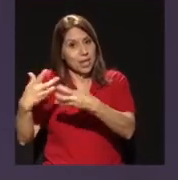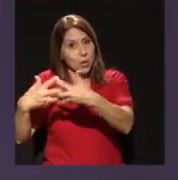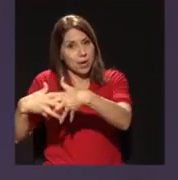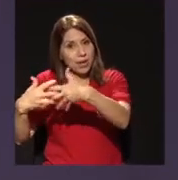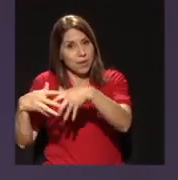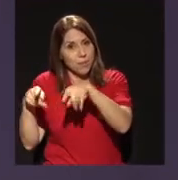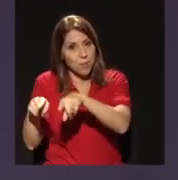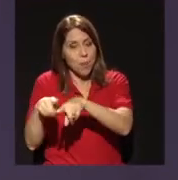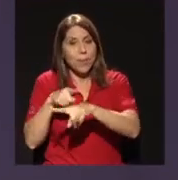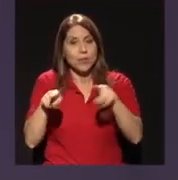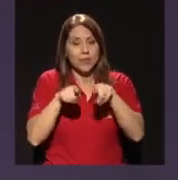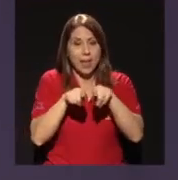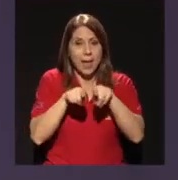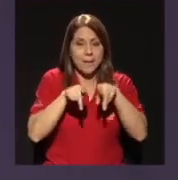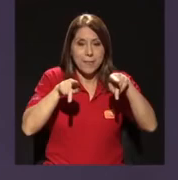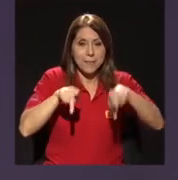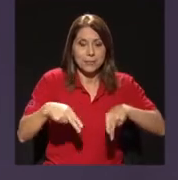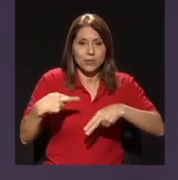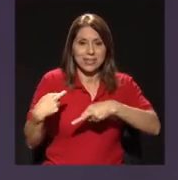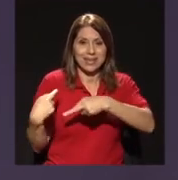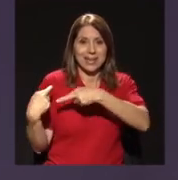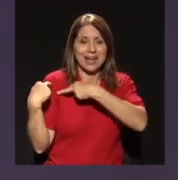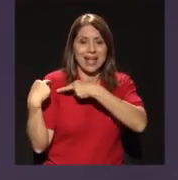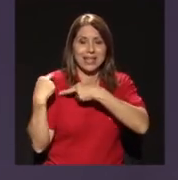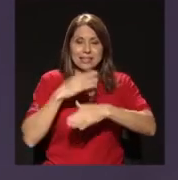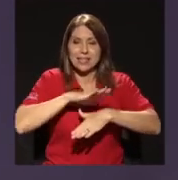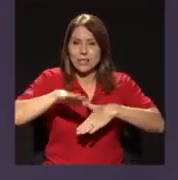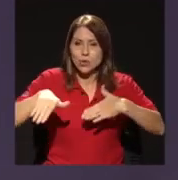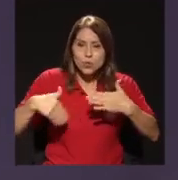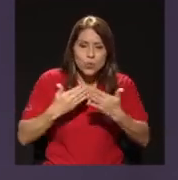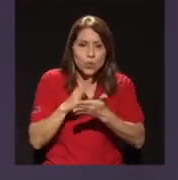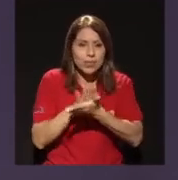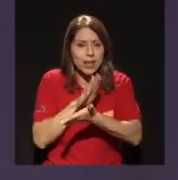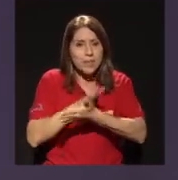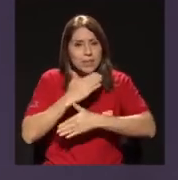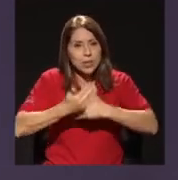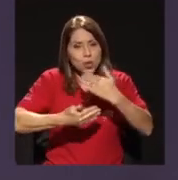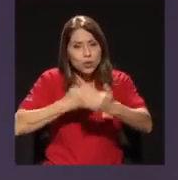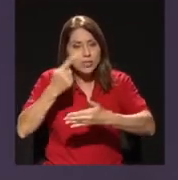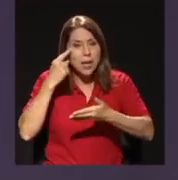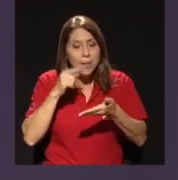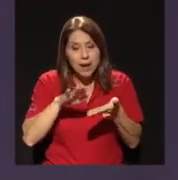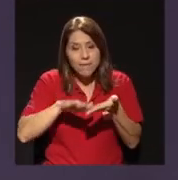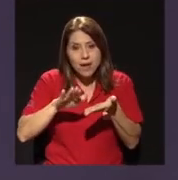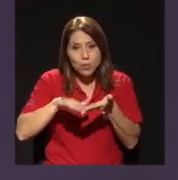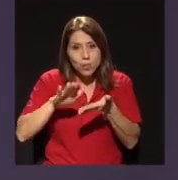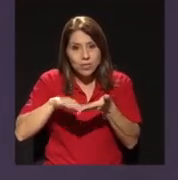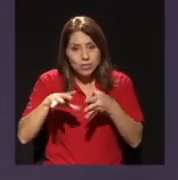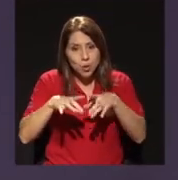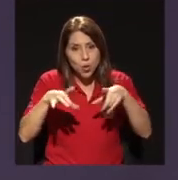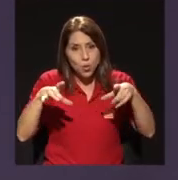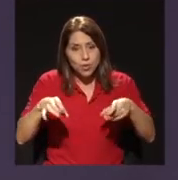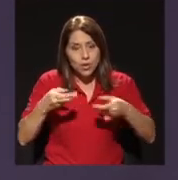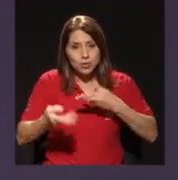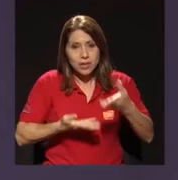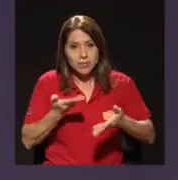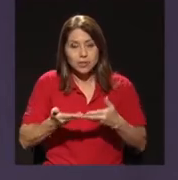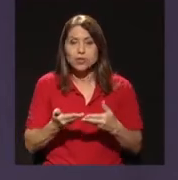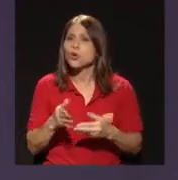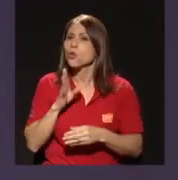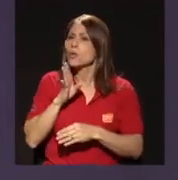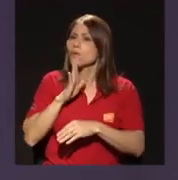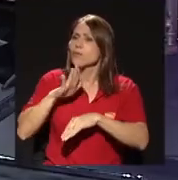son encargados de toda la tramitología que tiene que ver con la facturación de los servicios que damos. Cuando hablamos de equipo